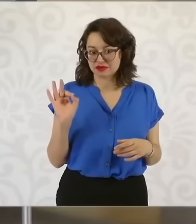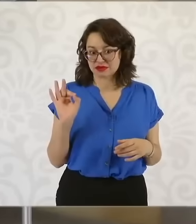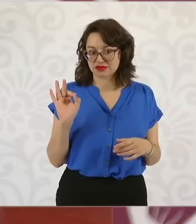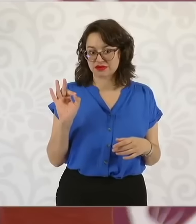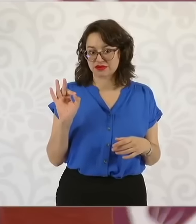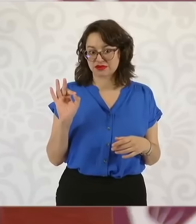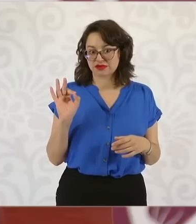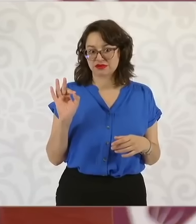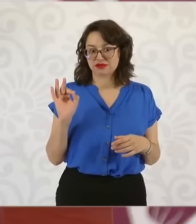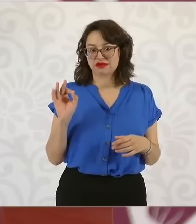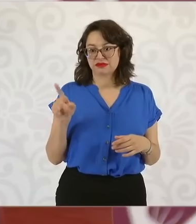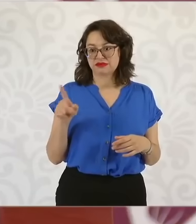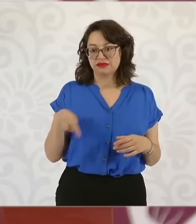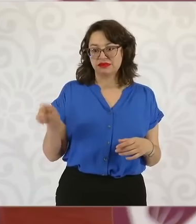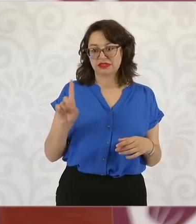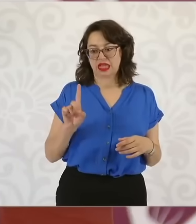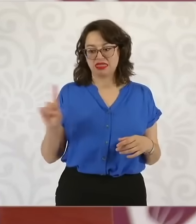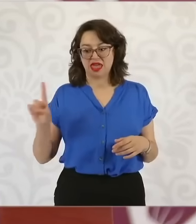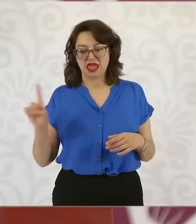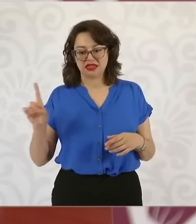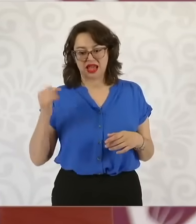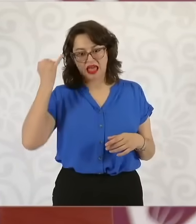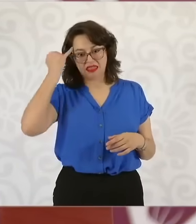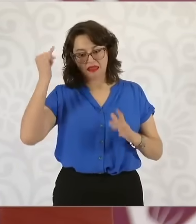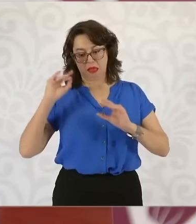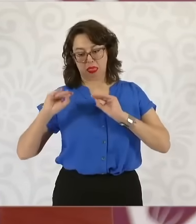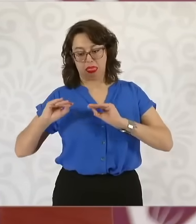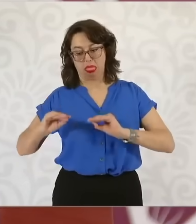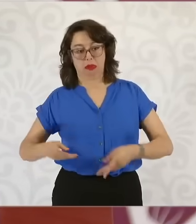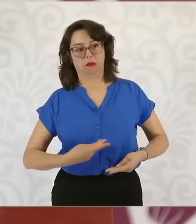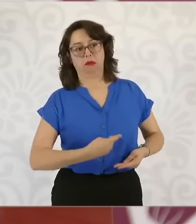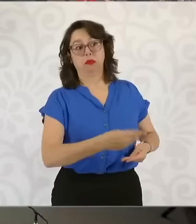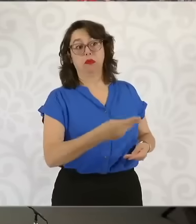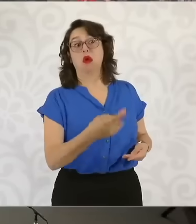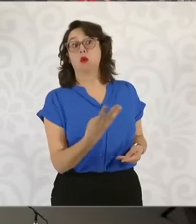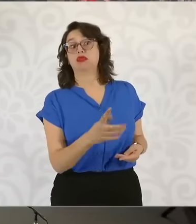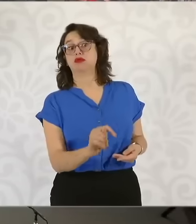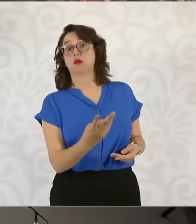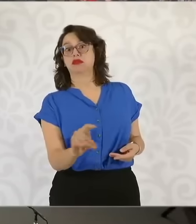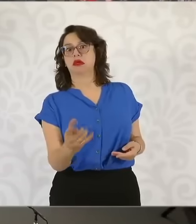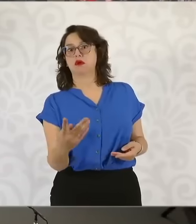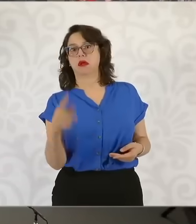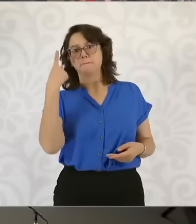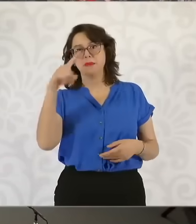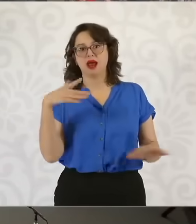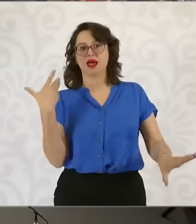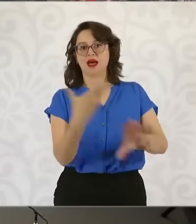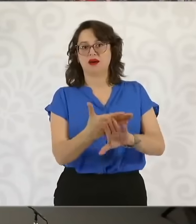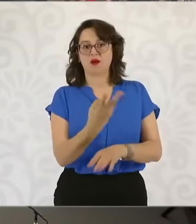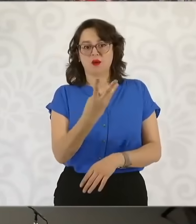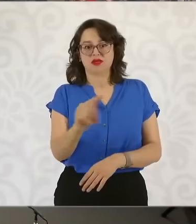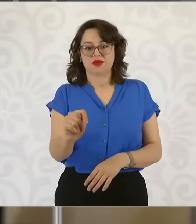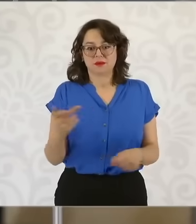por la derecha, la oposición, como para boicotear esta próxima elección judicial. Presidenta, preguntarle, ¿está